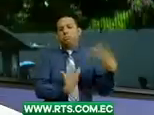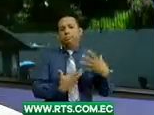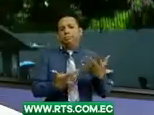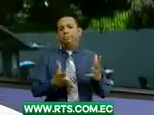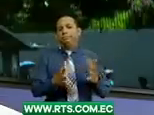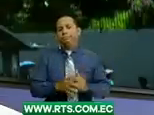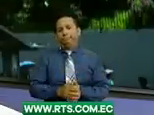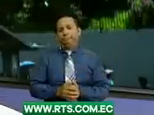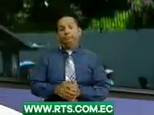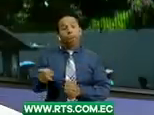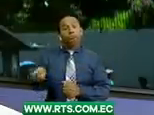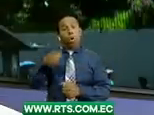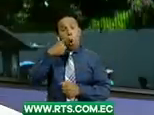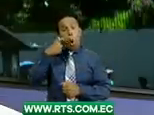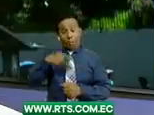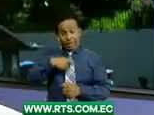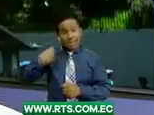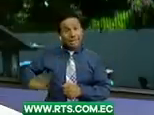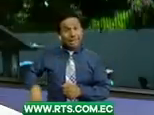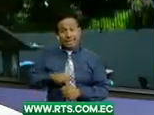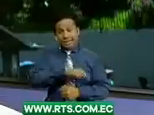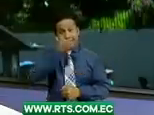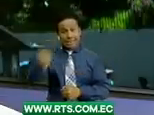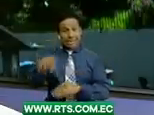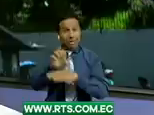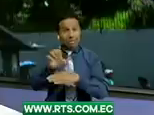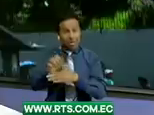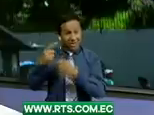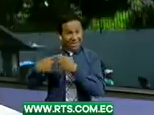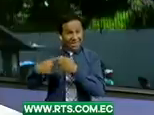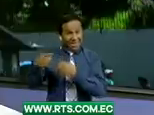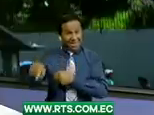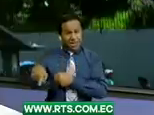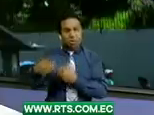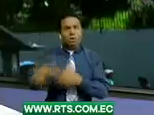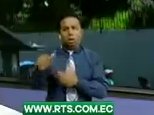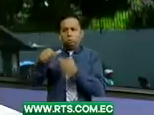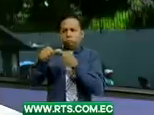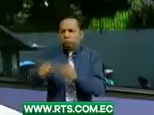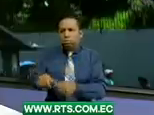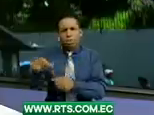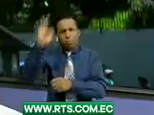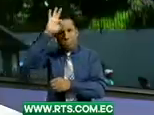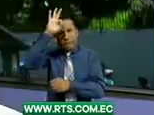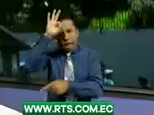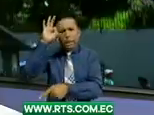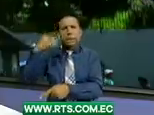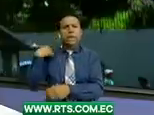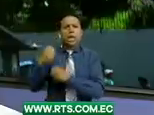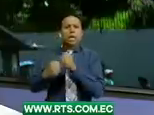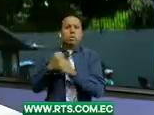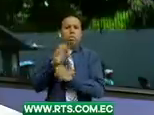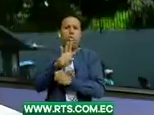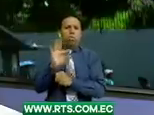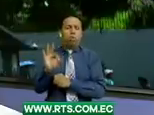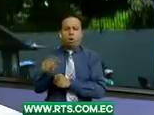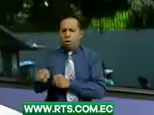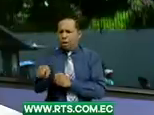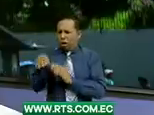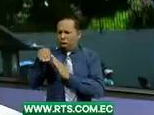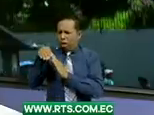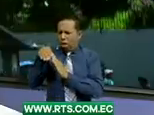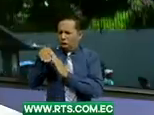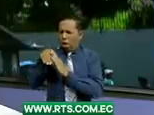de 49 años, por el deterioro de su salud, tiene altas probabilidades de fallecer. Así lo informaron